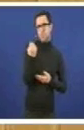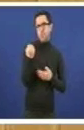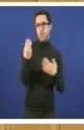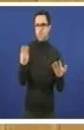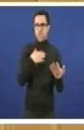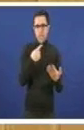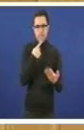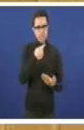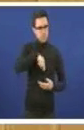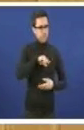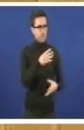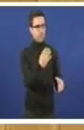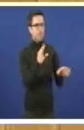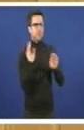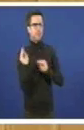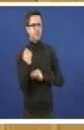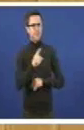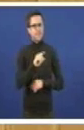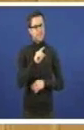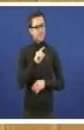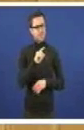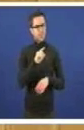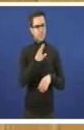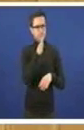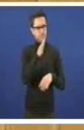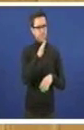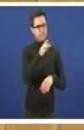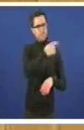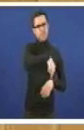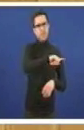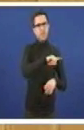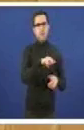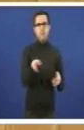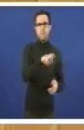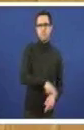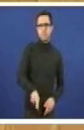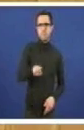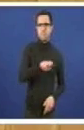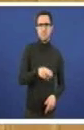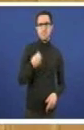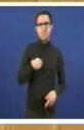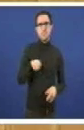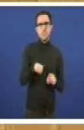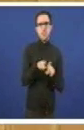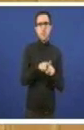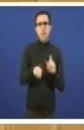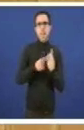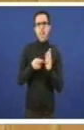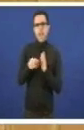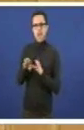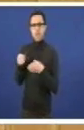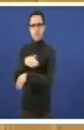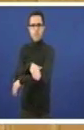tanto non entendemos como vostedes unha e outra vez cada vez que o goberno do Partido Popular aplica esta lei de servizos